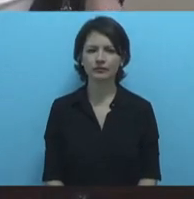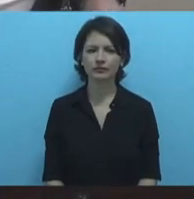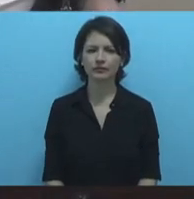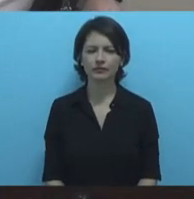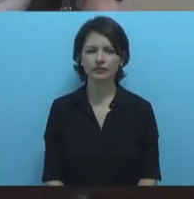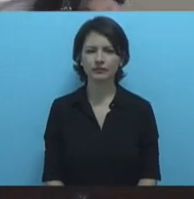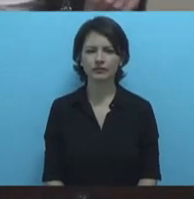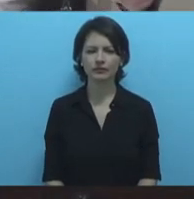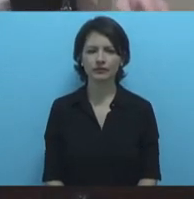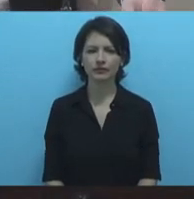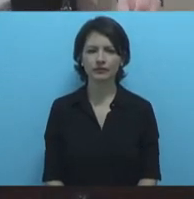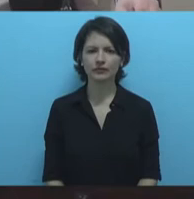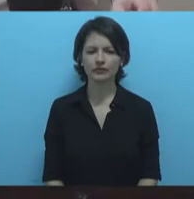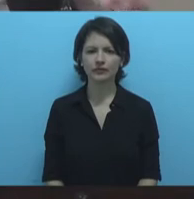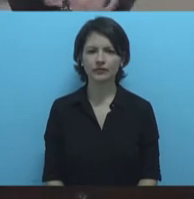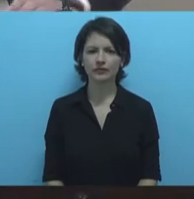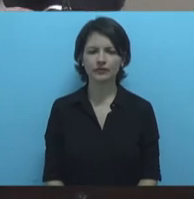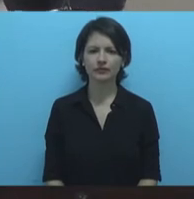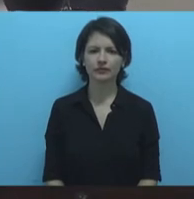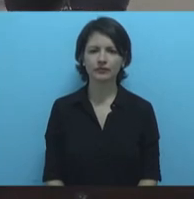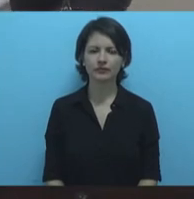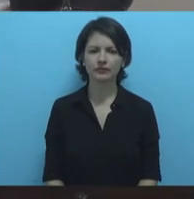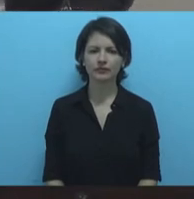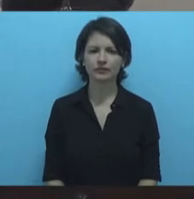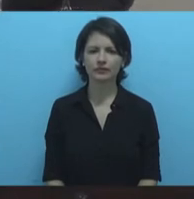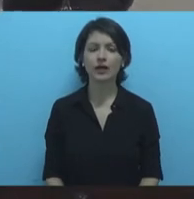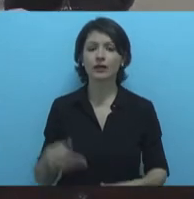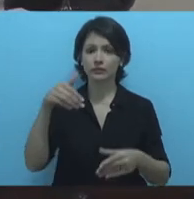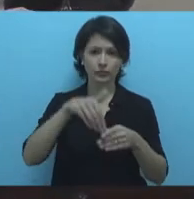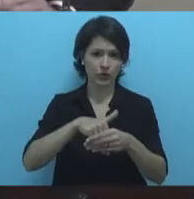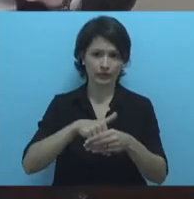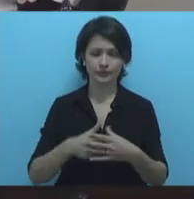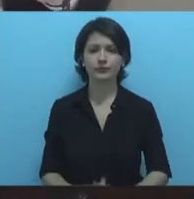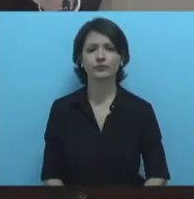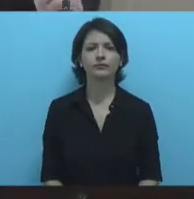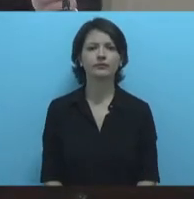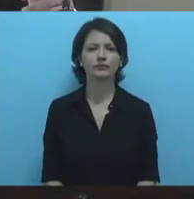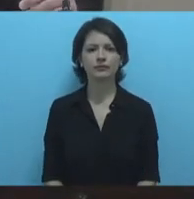vamos a poner a consideración el proyecto de ley en general